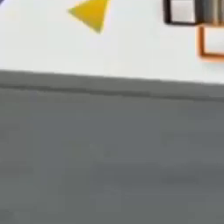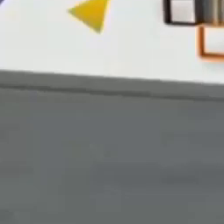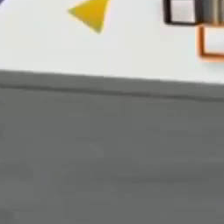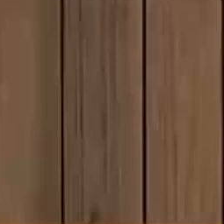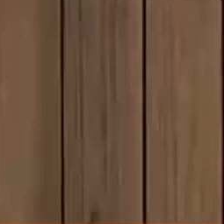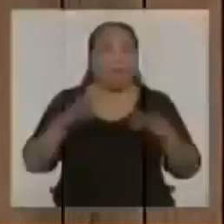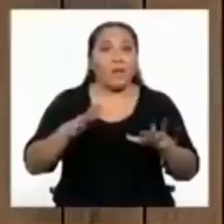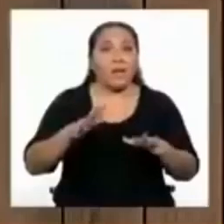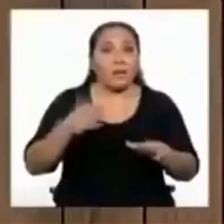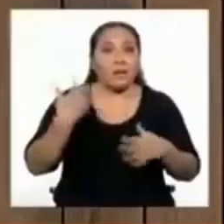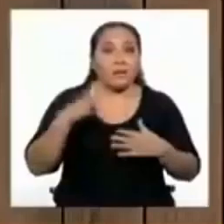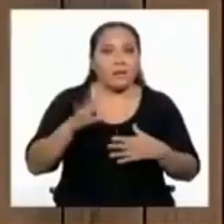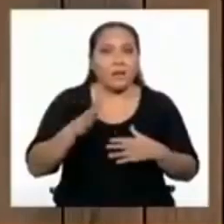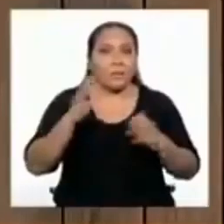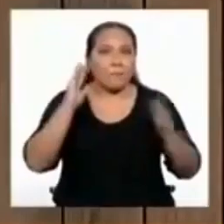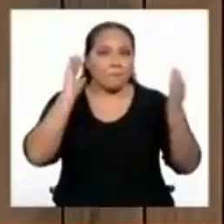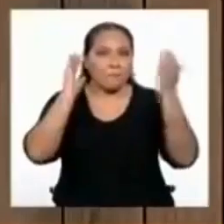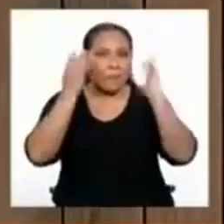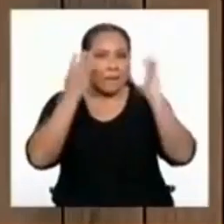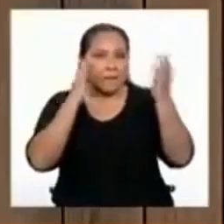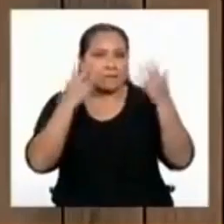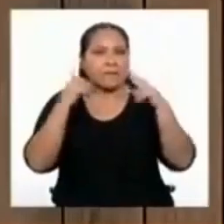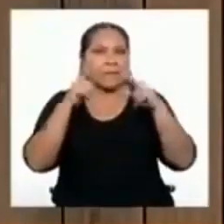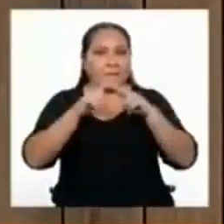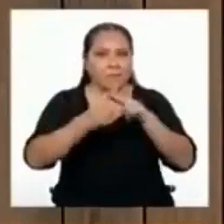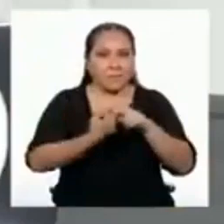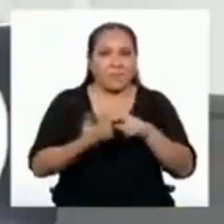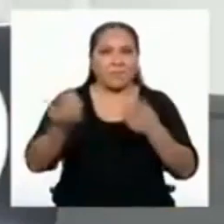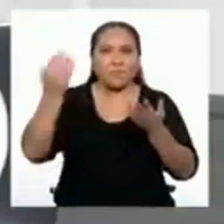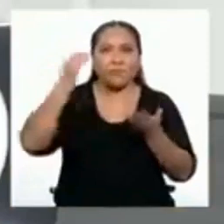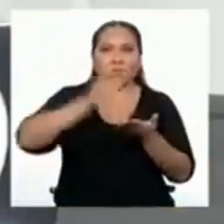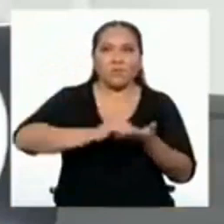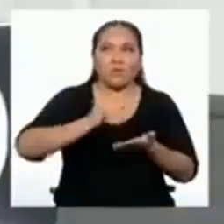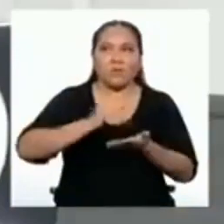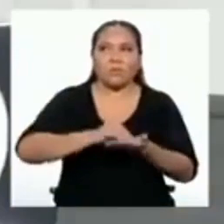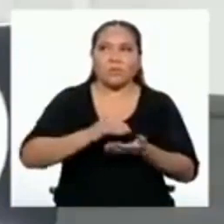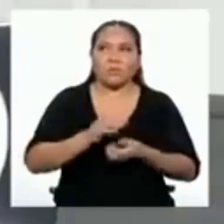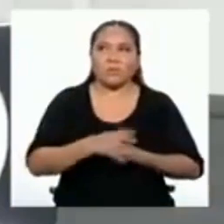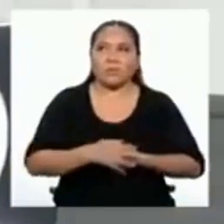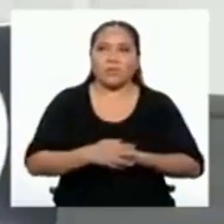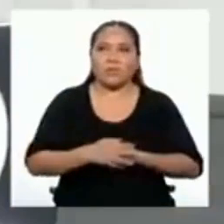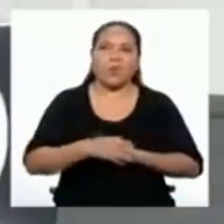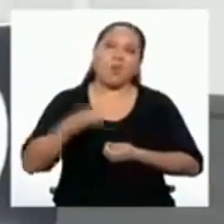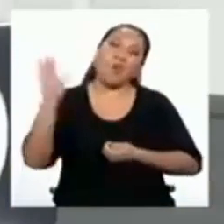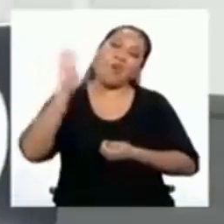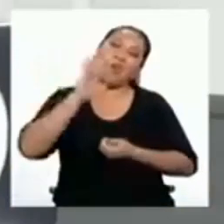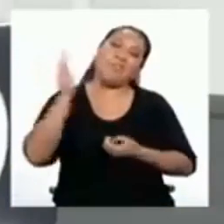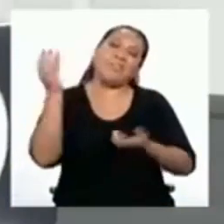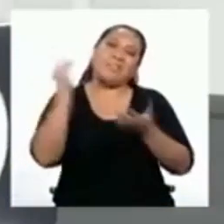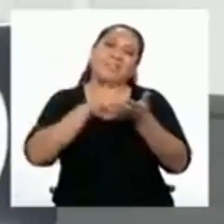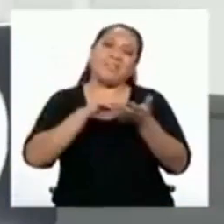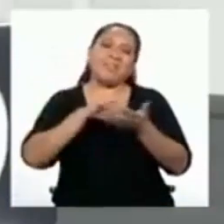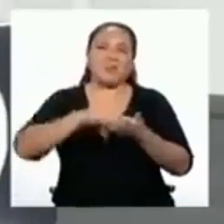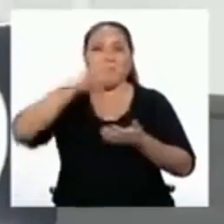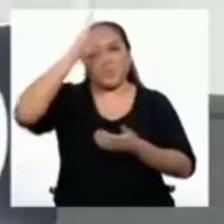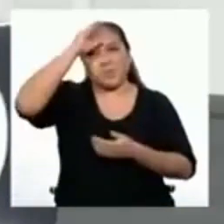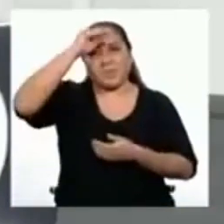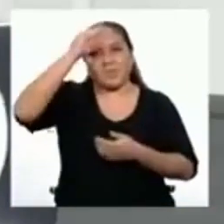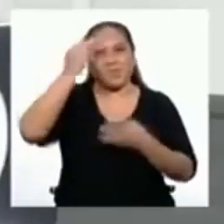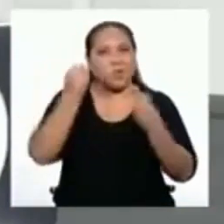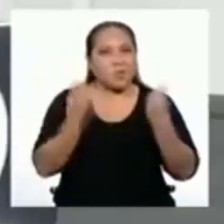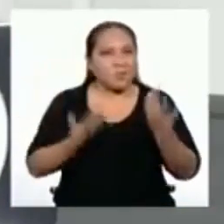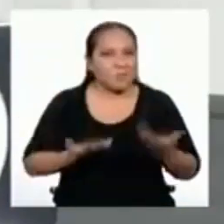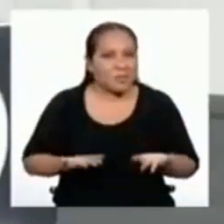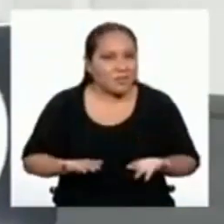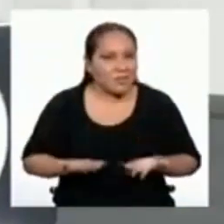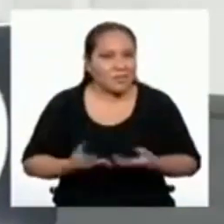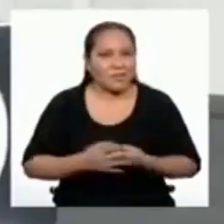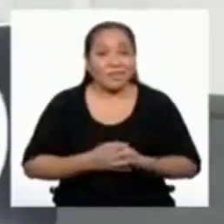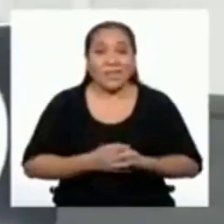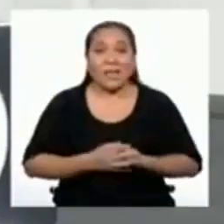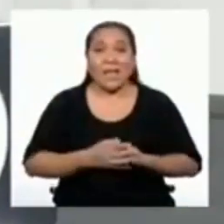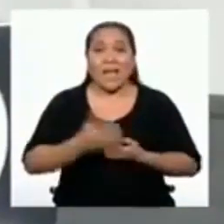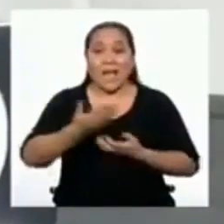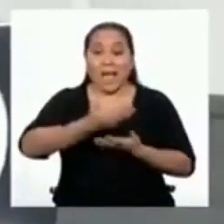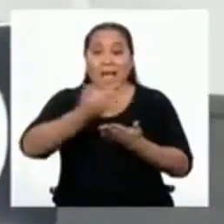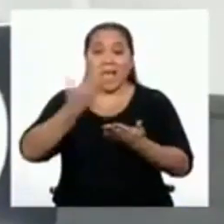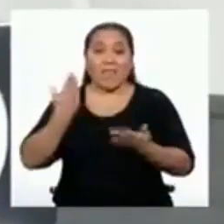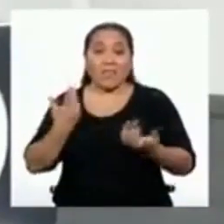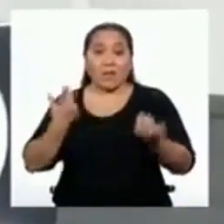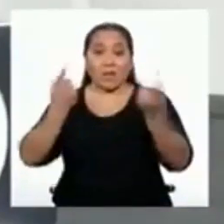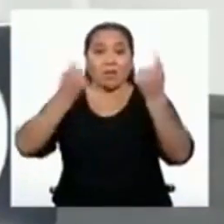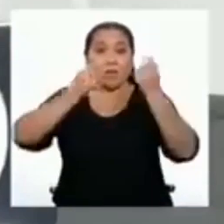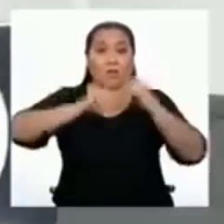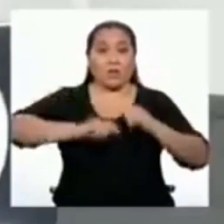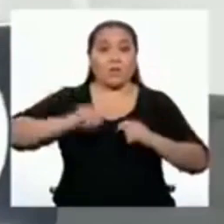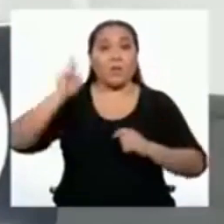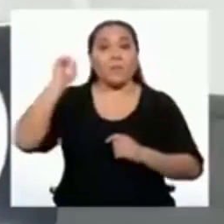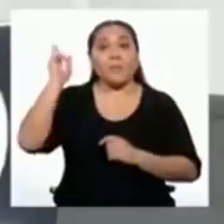Hey Jonathan, parece que ya empezamos de nuevo. Hola de nuevo, chicas y chicos, ¿cómo están? Antes del corte